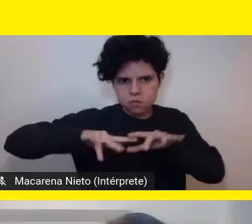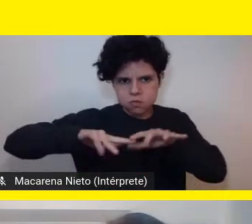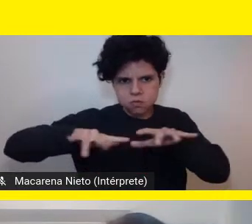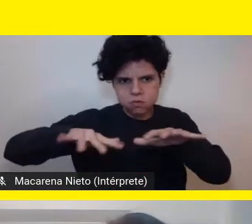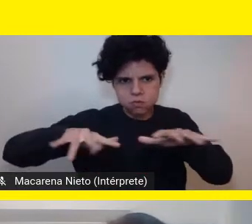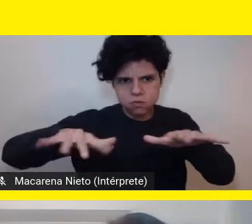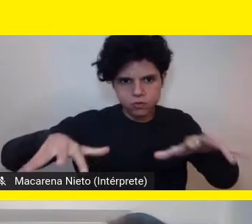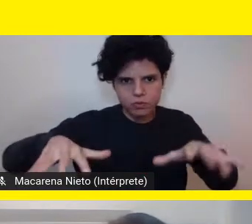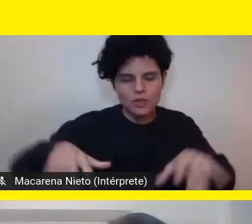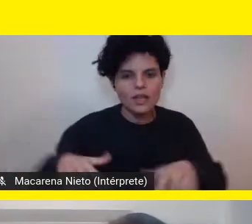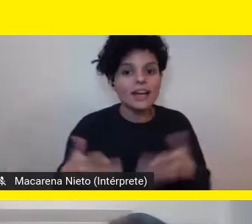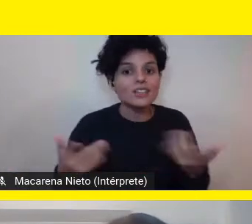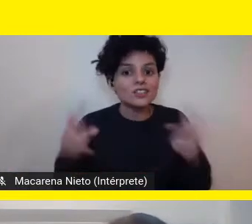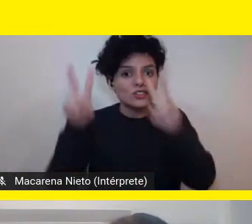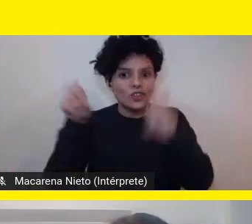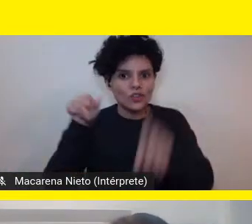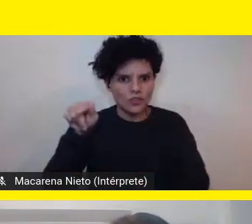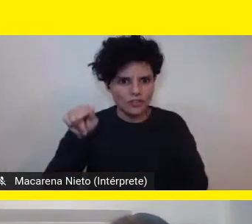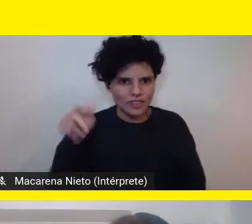que a la vez que